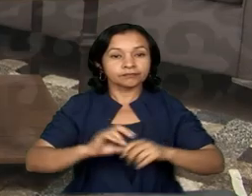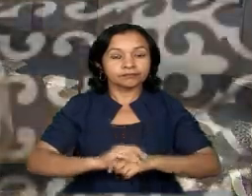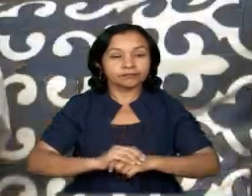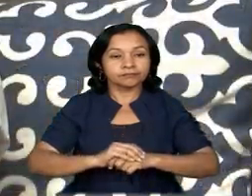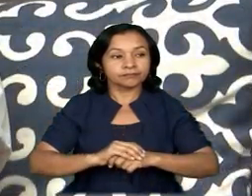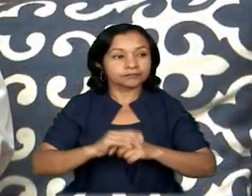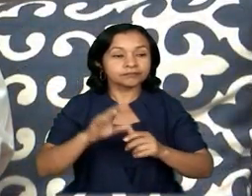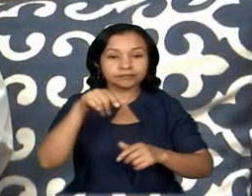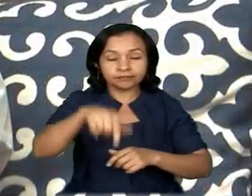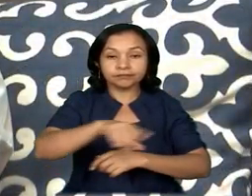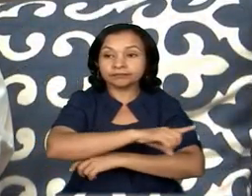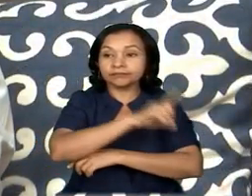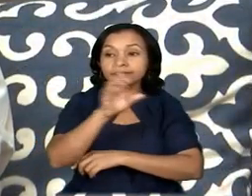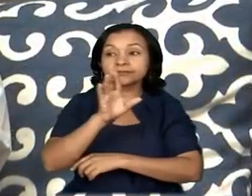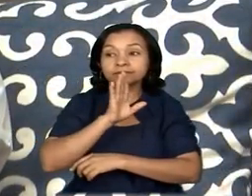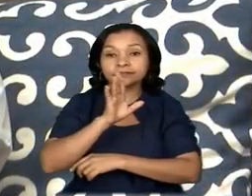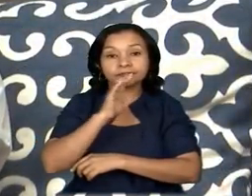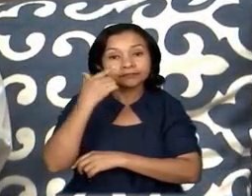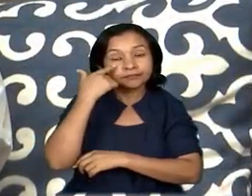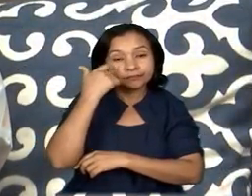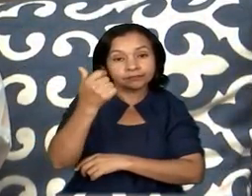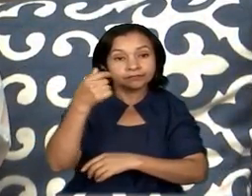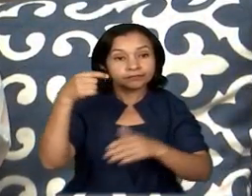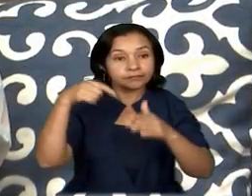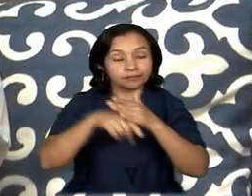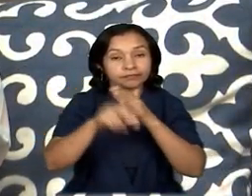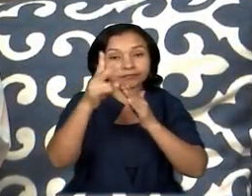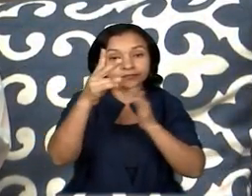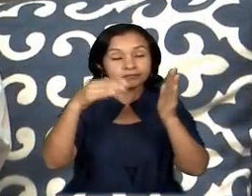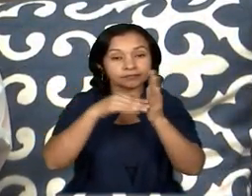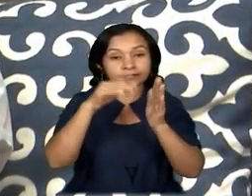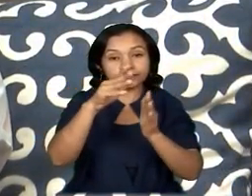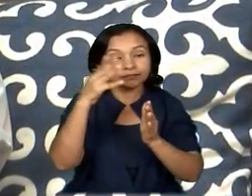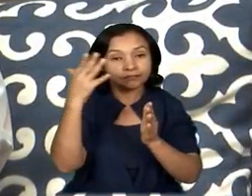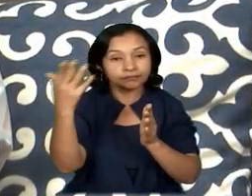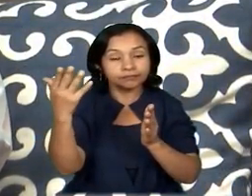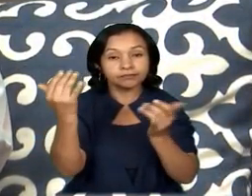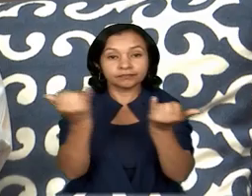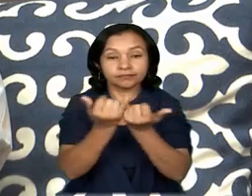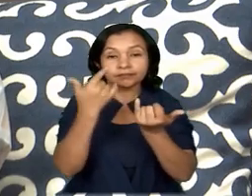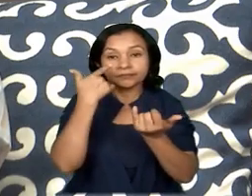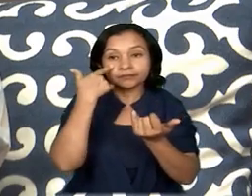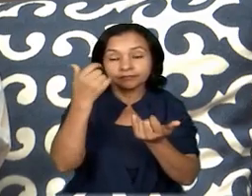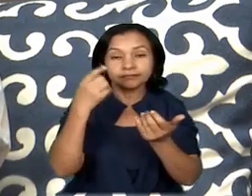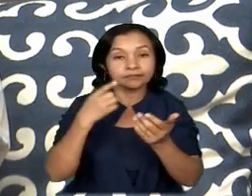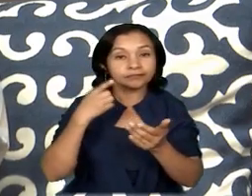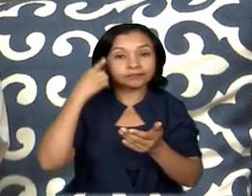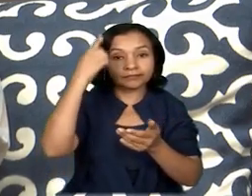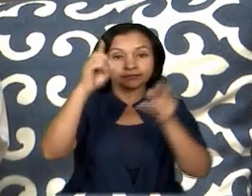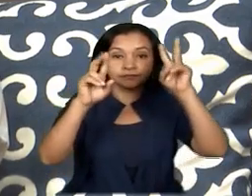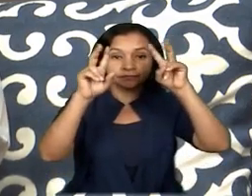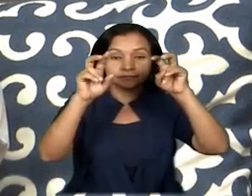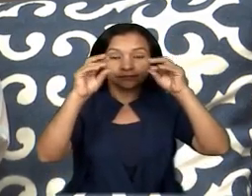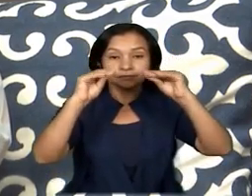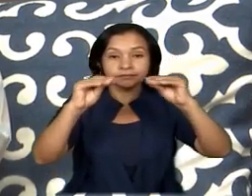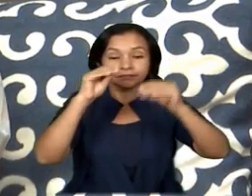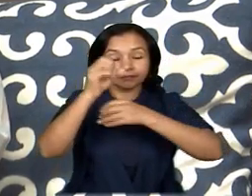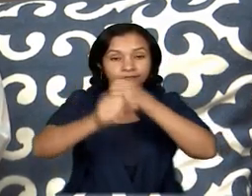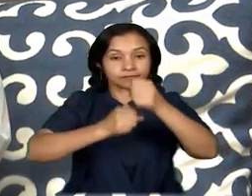Nosotros estamos hoy conversando y conociendo los retos para el 2019, pero también conociendo los avances obtenidos en materia de educación durante este